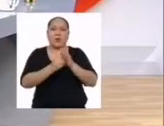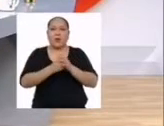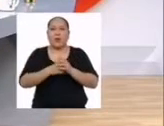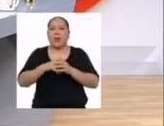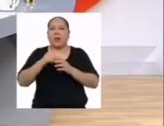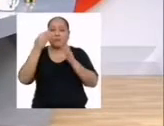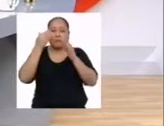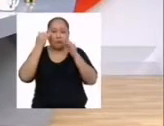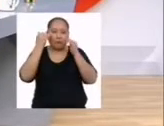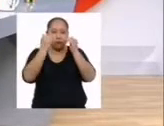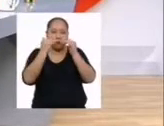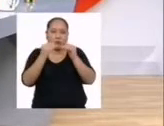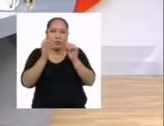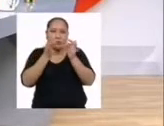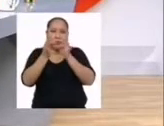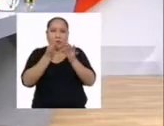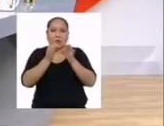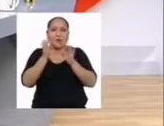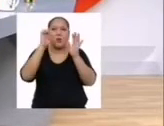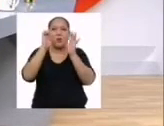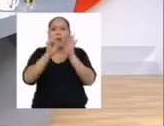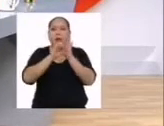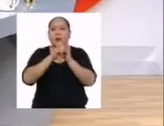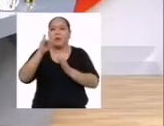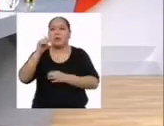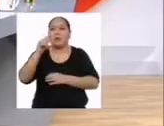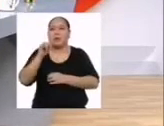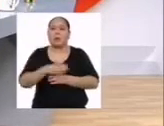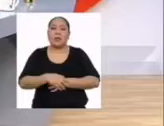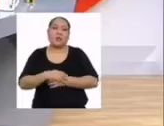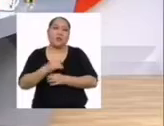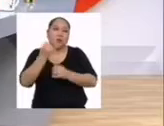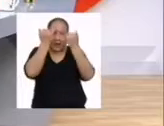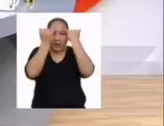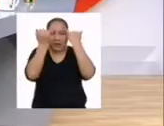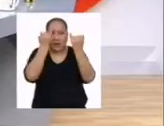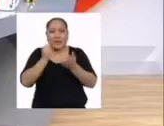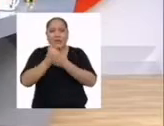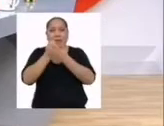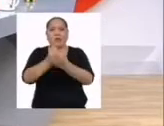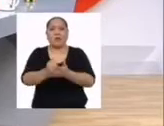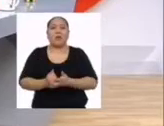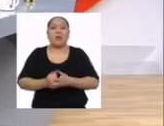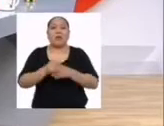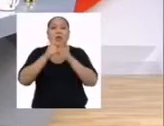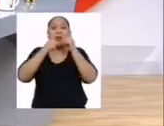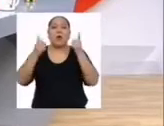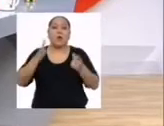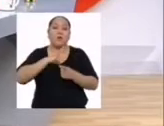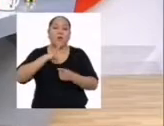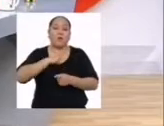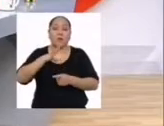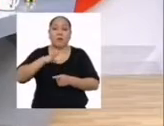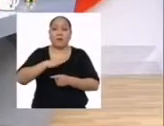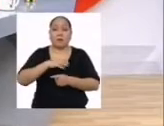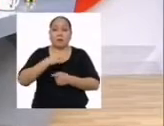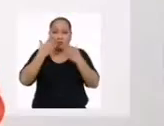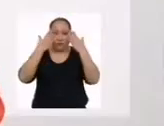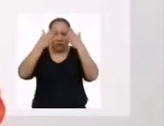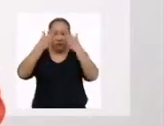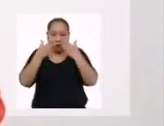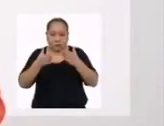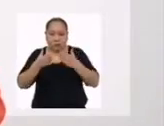textuales o ideas que faciliten la comprensión del tema. Además, el lenguaje formal y el tono directo se